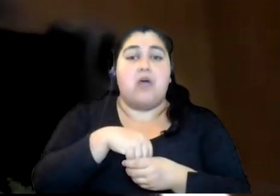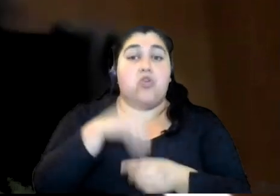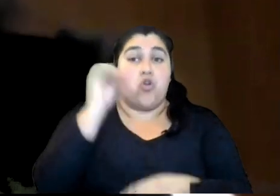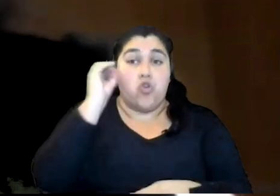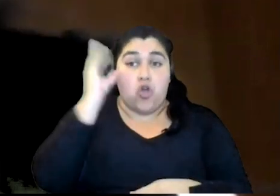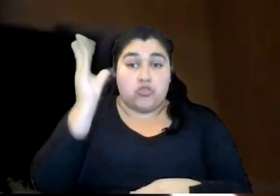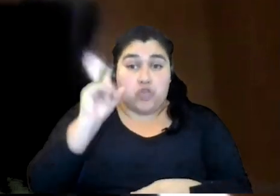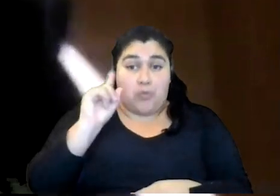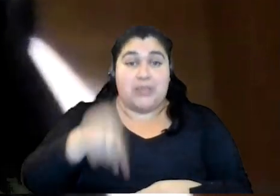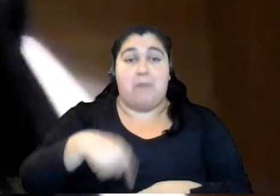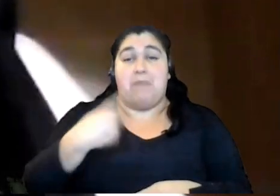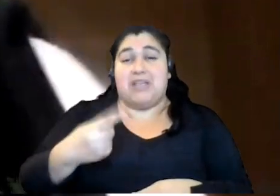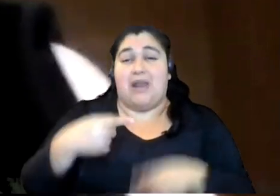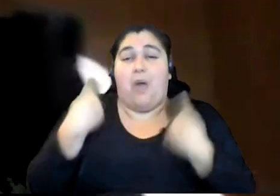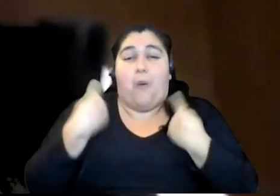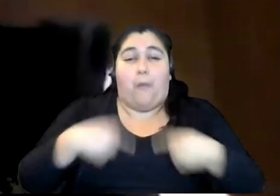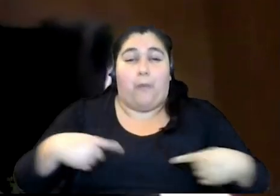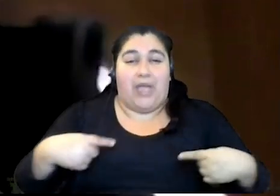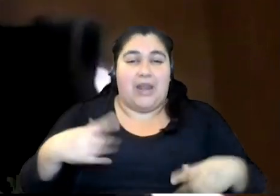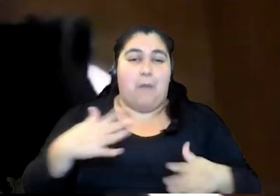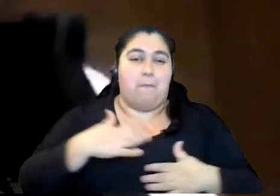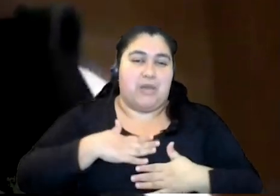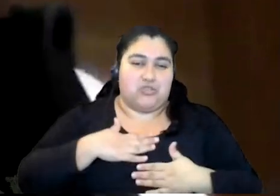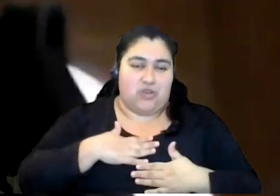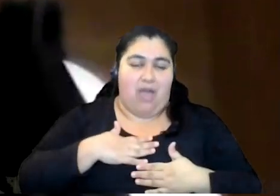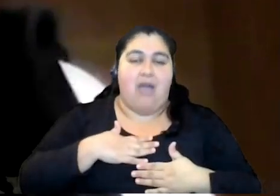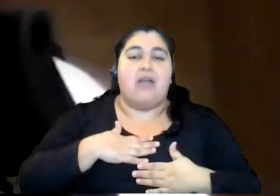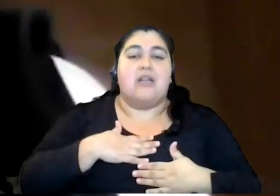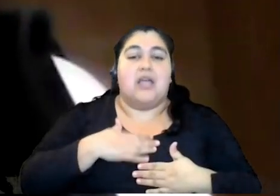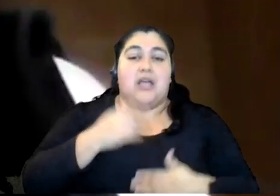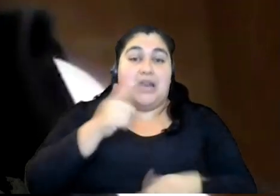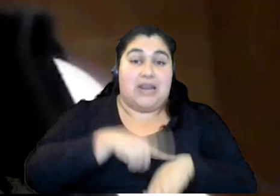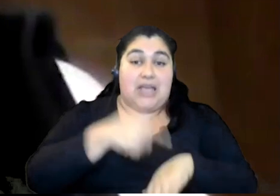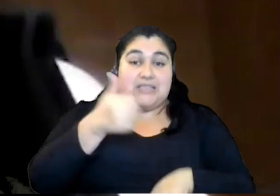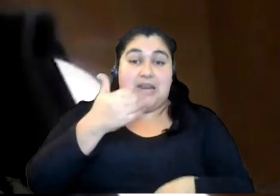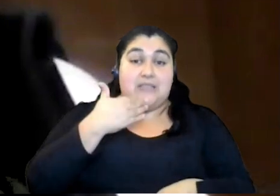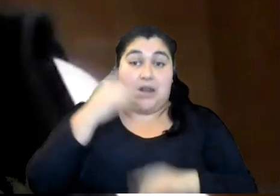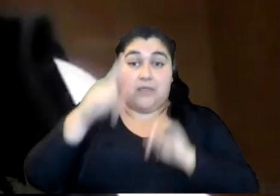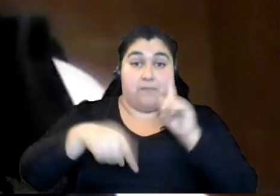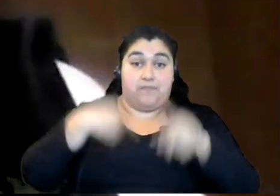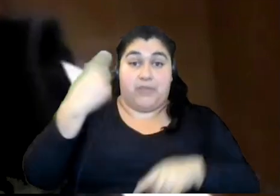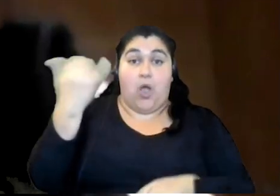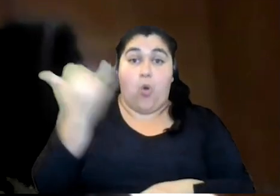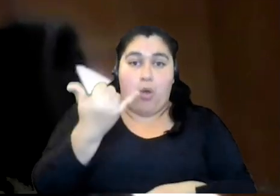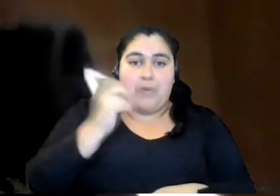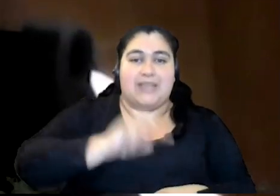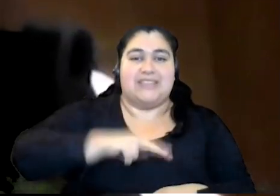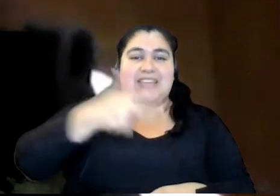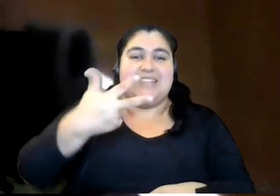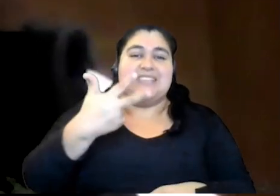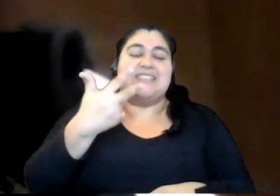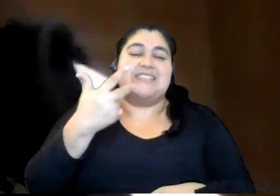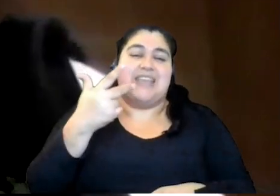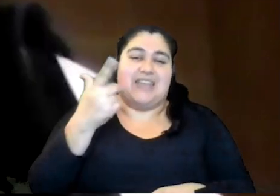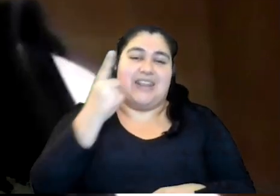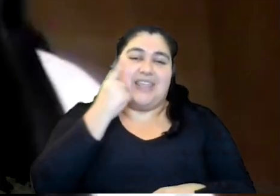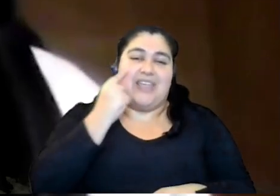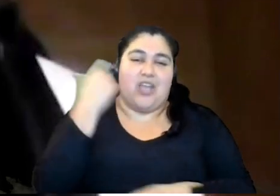que mañana tenemos bienes personales a las 18 horas y el próximo jueves tenemos la tercera jornada de diálogos